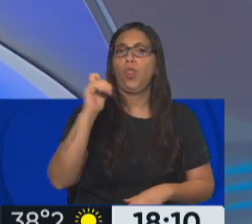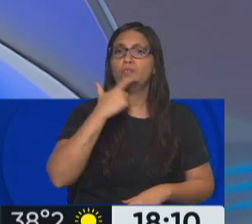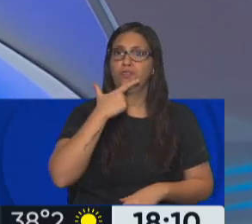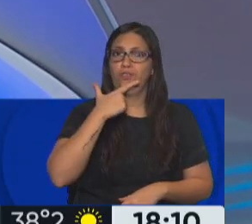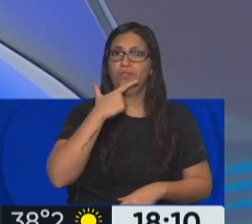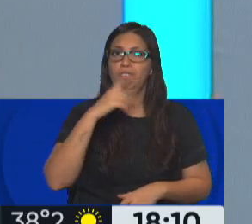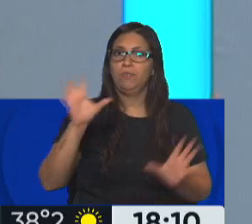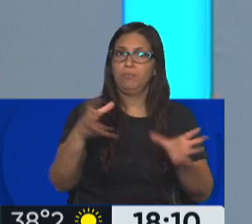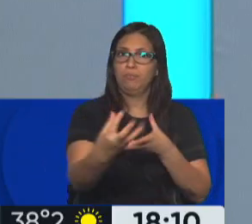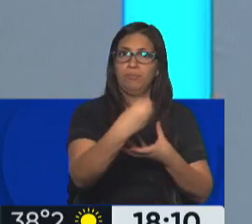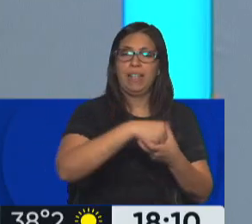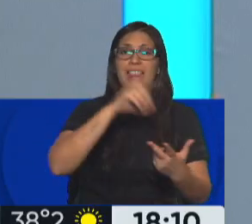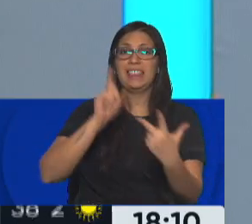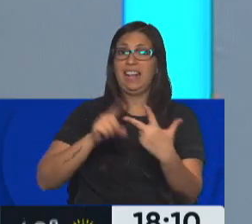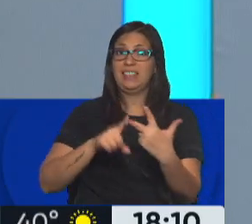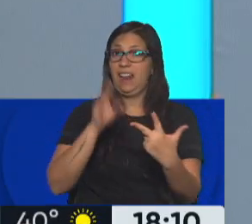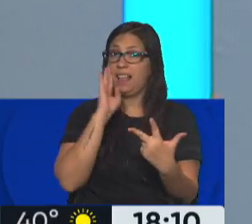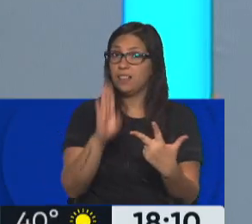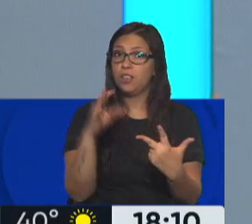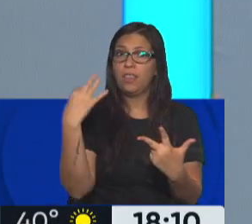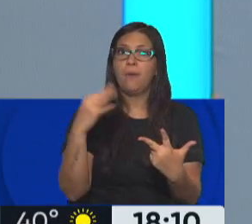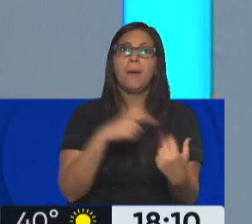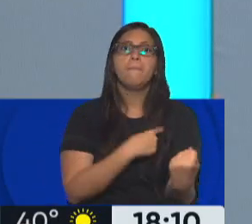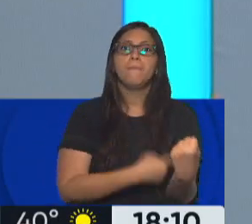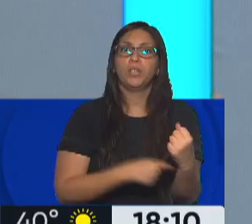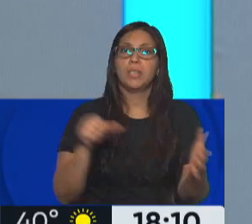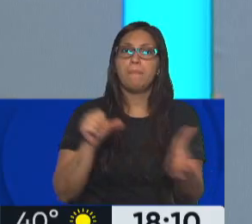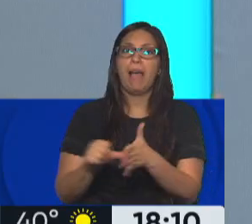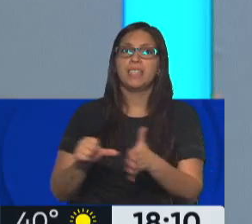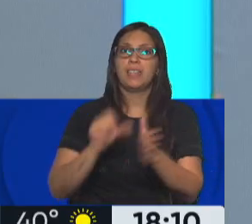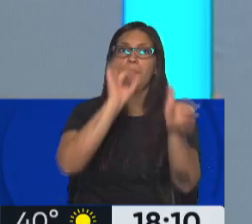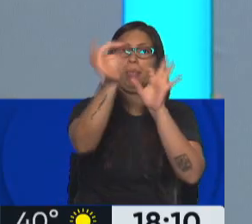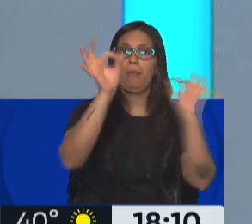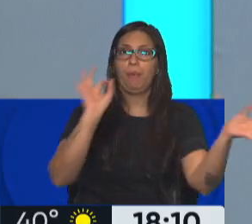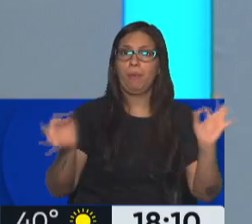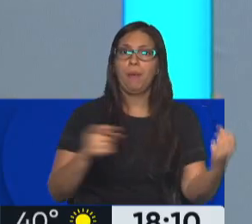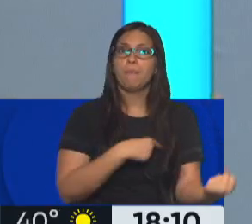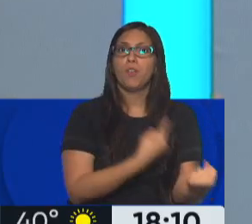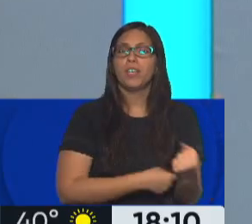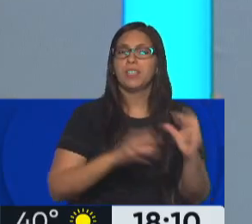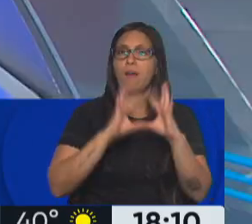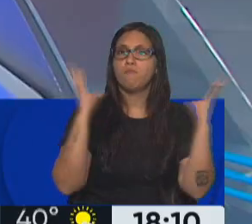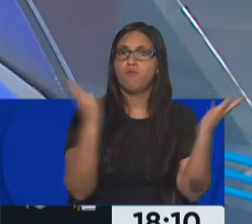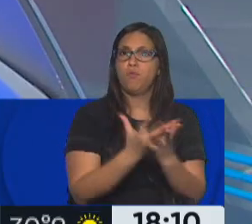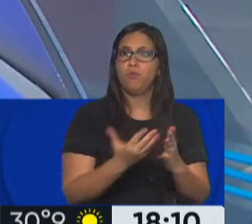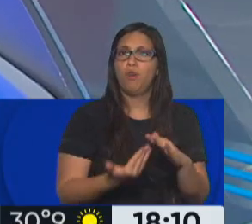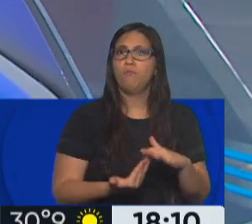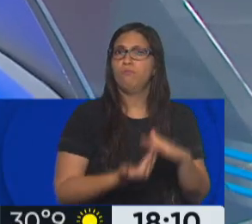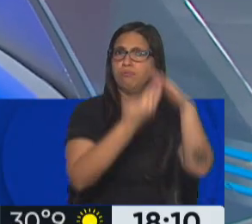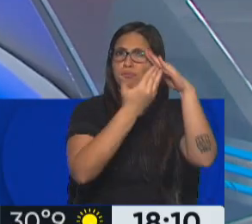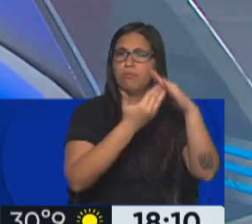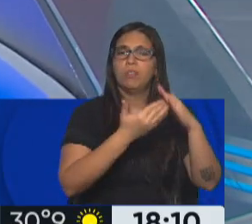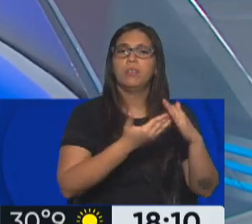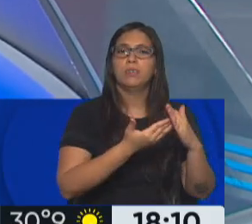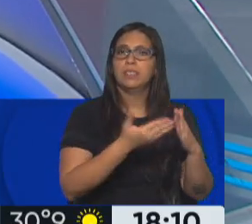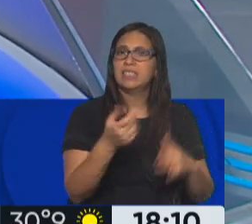Y después, si querés, una tercera dimensión son las potencias, los países de la región, también las potencias occidentales, las potencias europeas